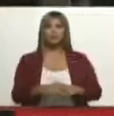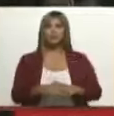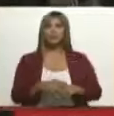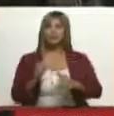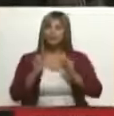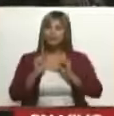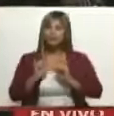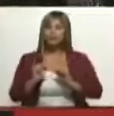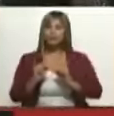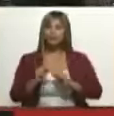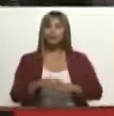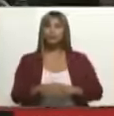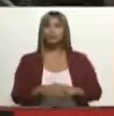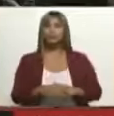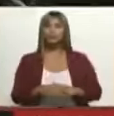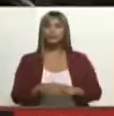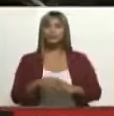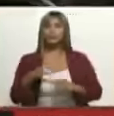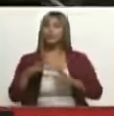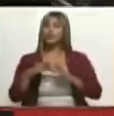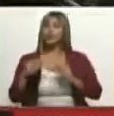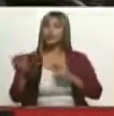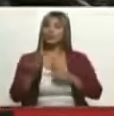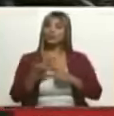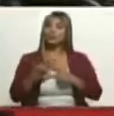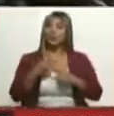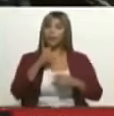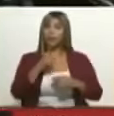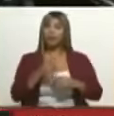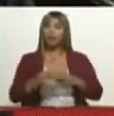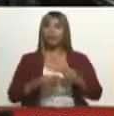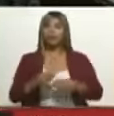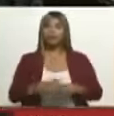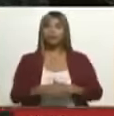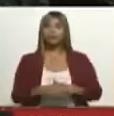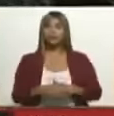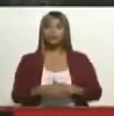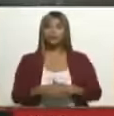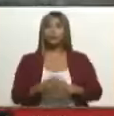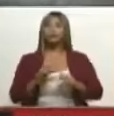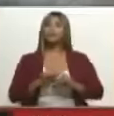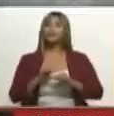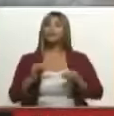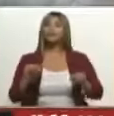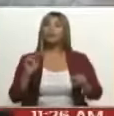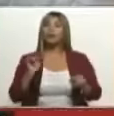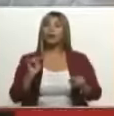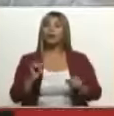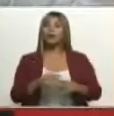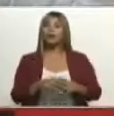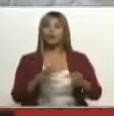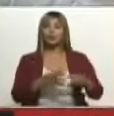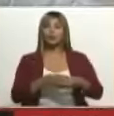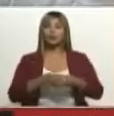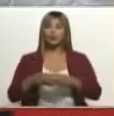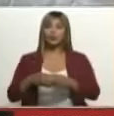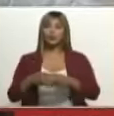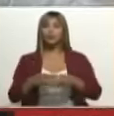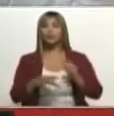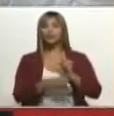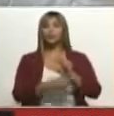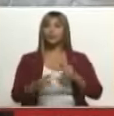impunidad. De manera definitiva, hemos acabado con esas estructuras criminales aquí, en